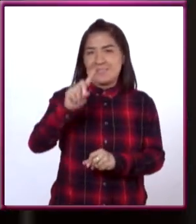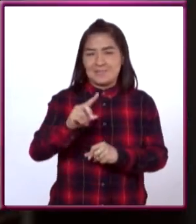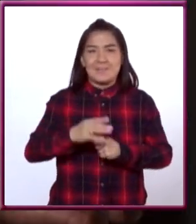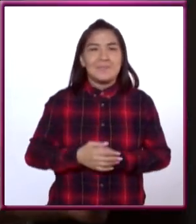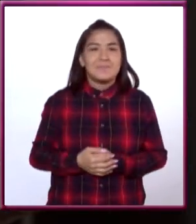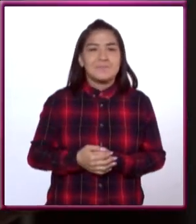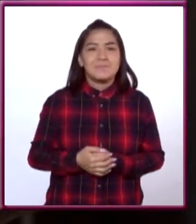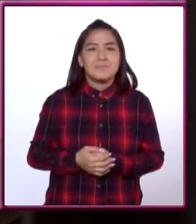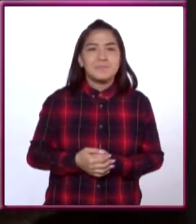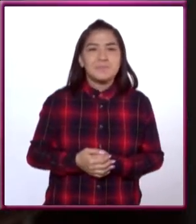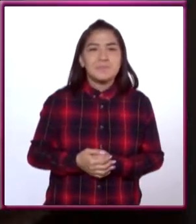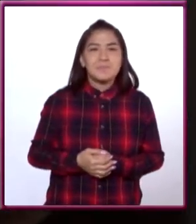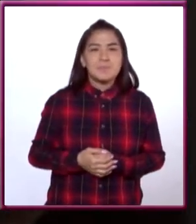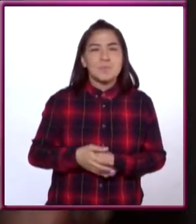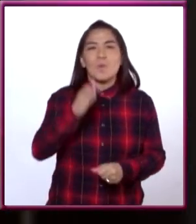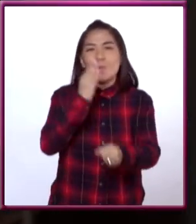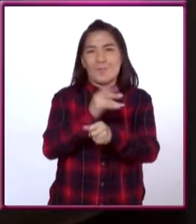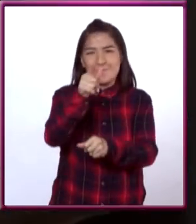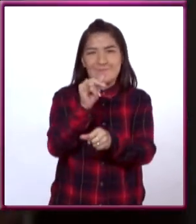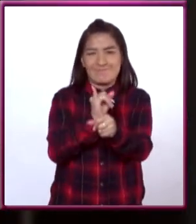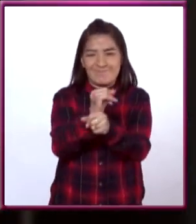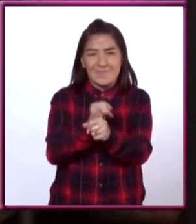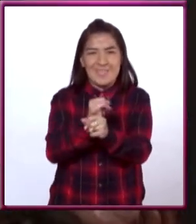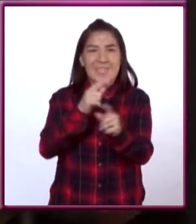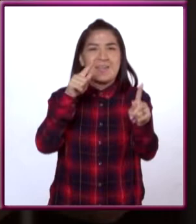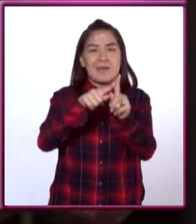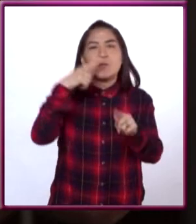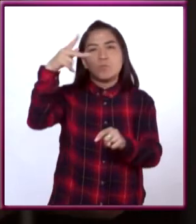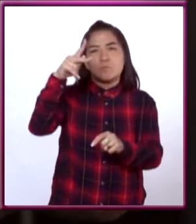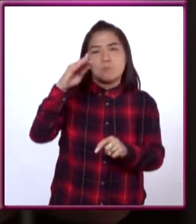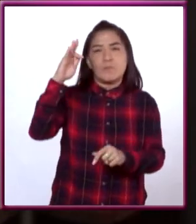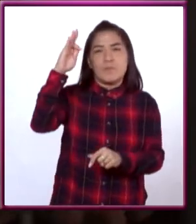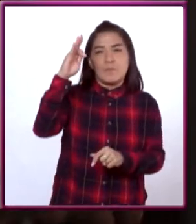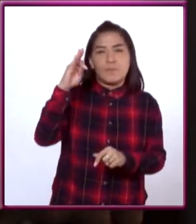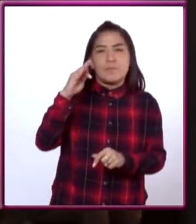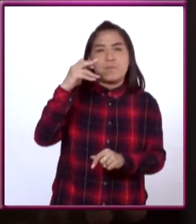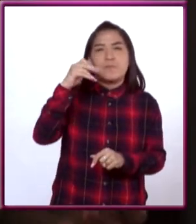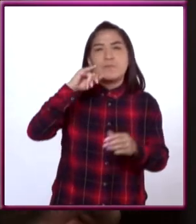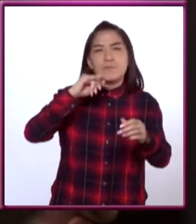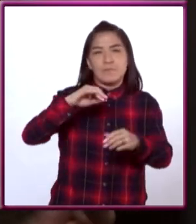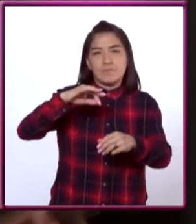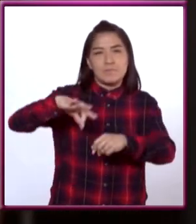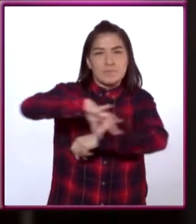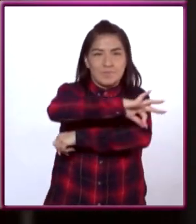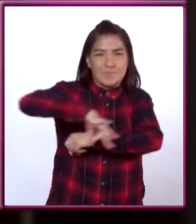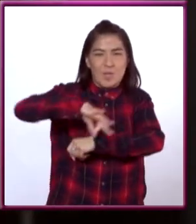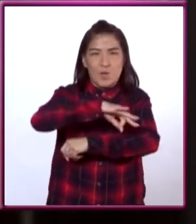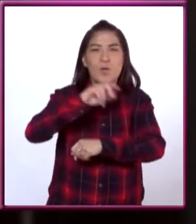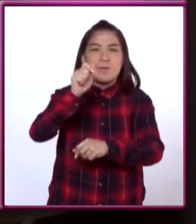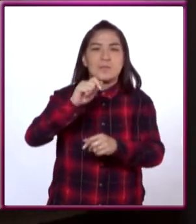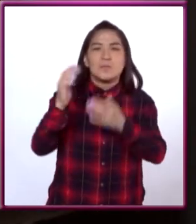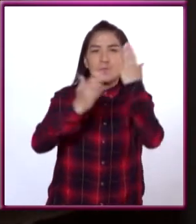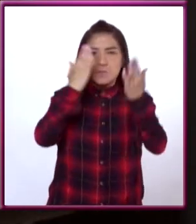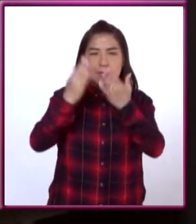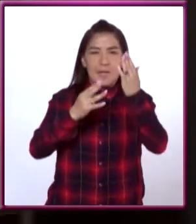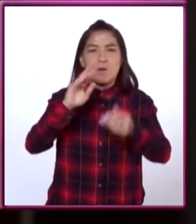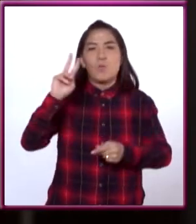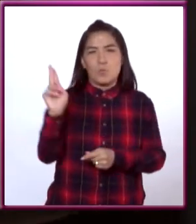Y específicamente en la investigación que tú haces en la Facultad de Ingeniería en la UNAM, ¿a qué retos te